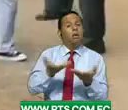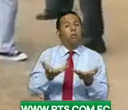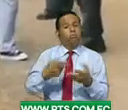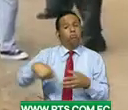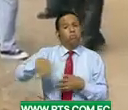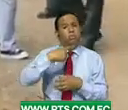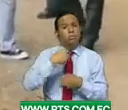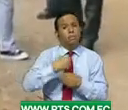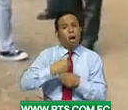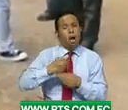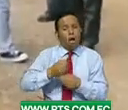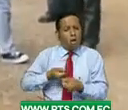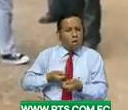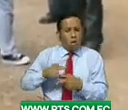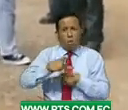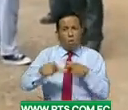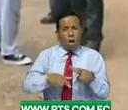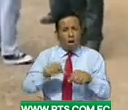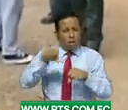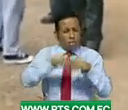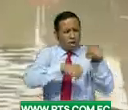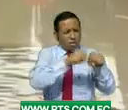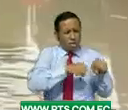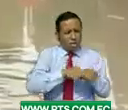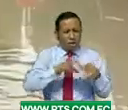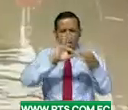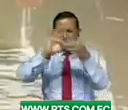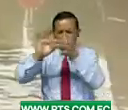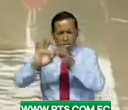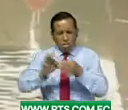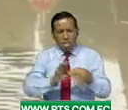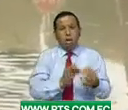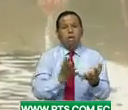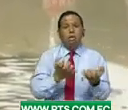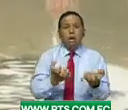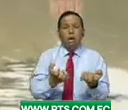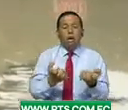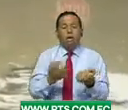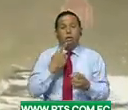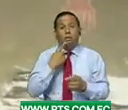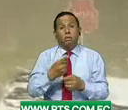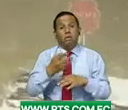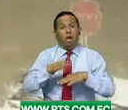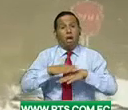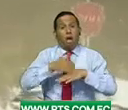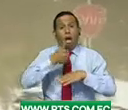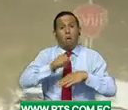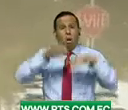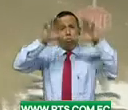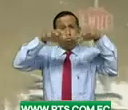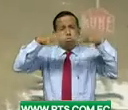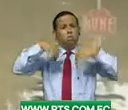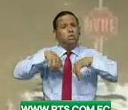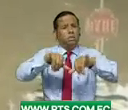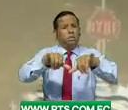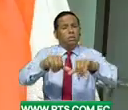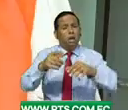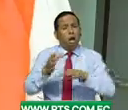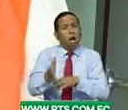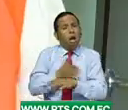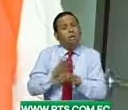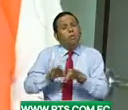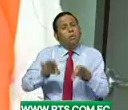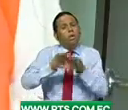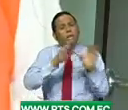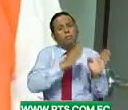afectados por el invierno, que según expertos continuará, por lo que se tiene previsto tener ya diferentes planes de contingencia.